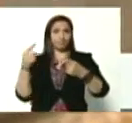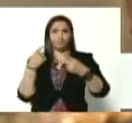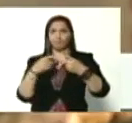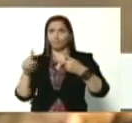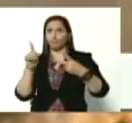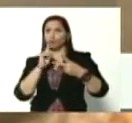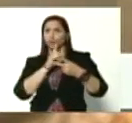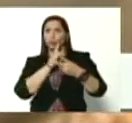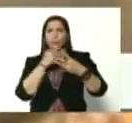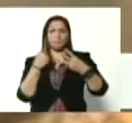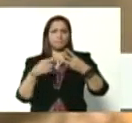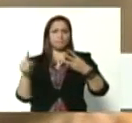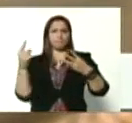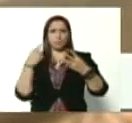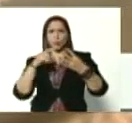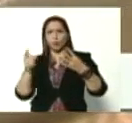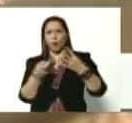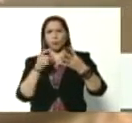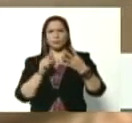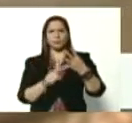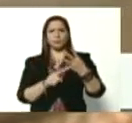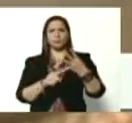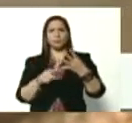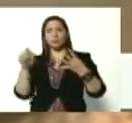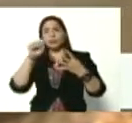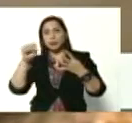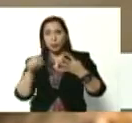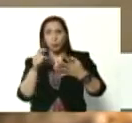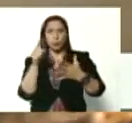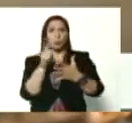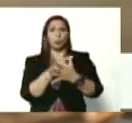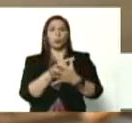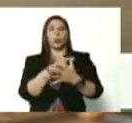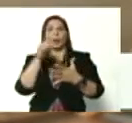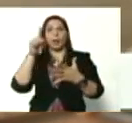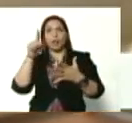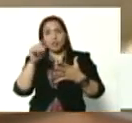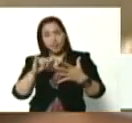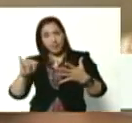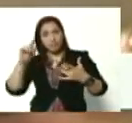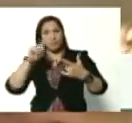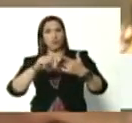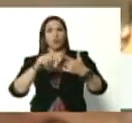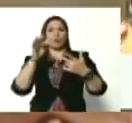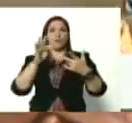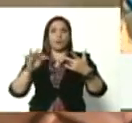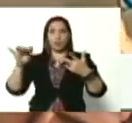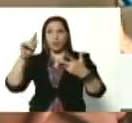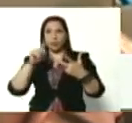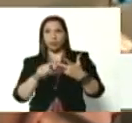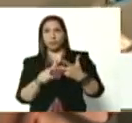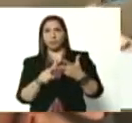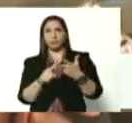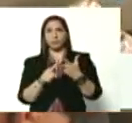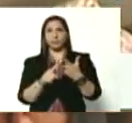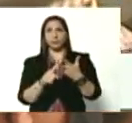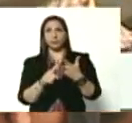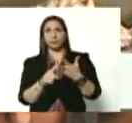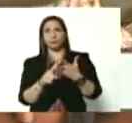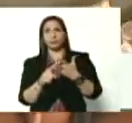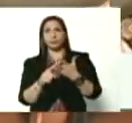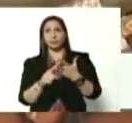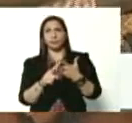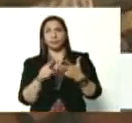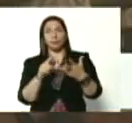echenique gustavo pereira saúl rivas y de alfonso betancourt fernández que estan ydelfonso finol